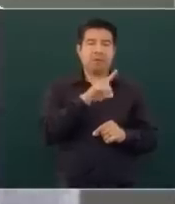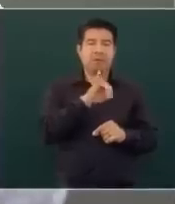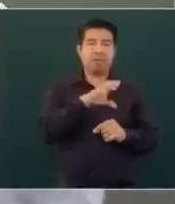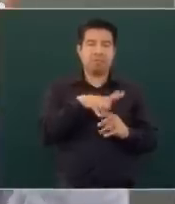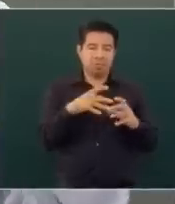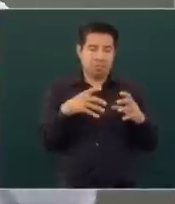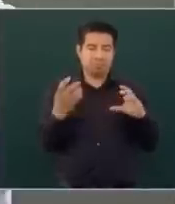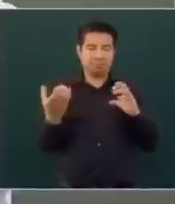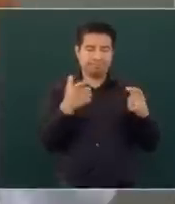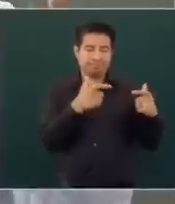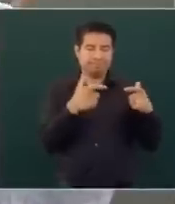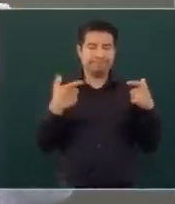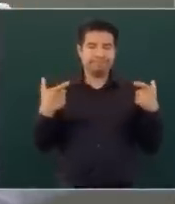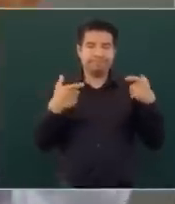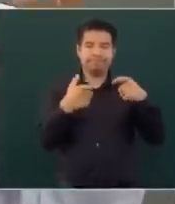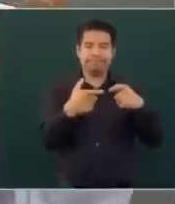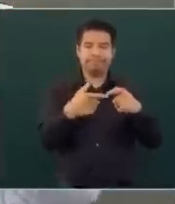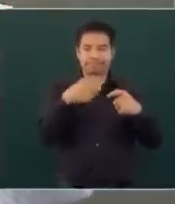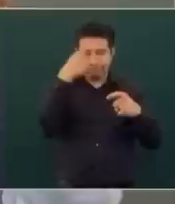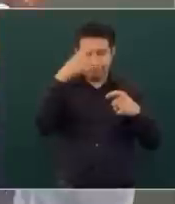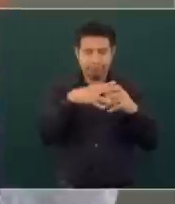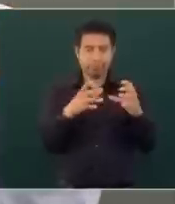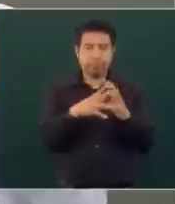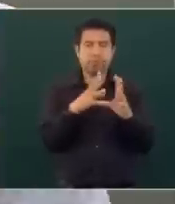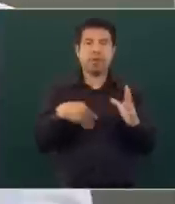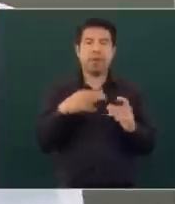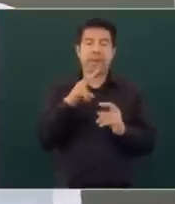para sus viáticos,